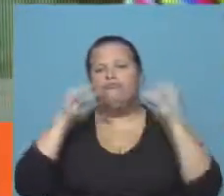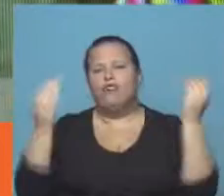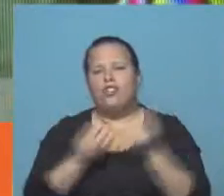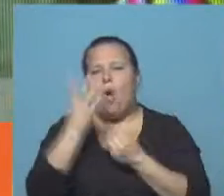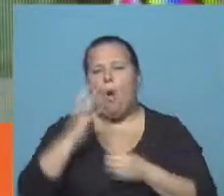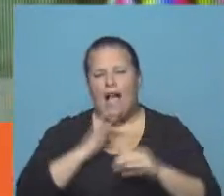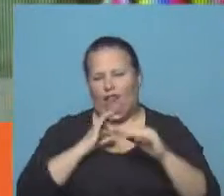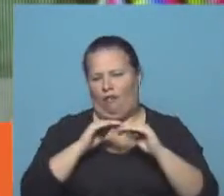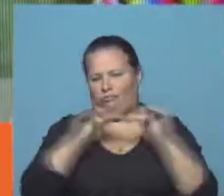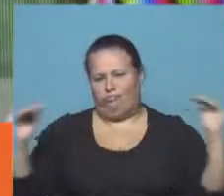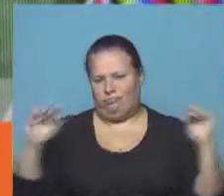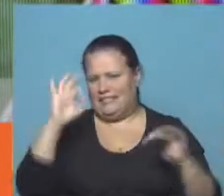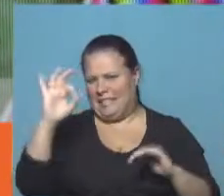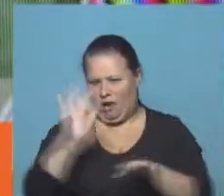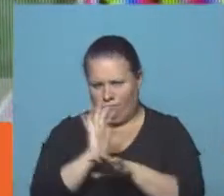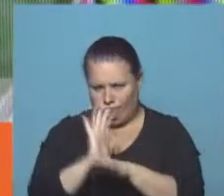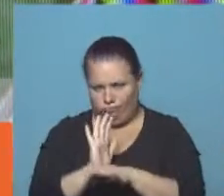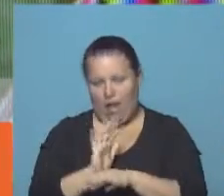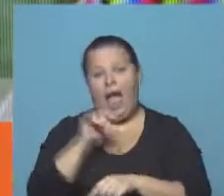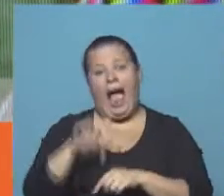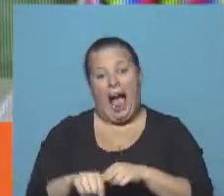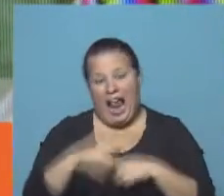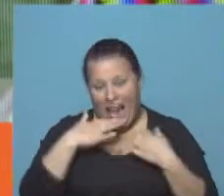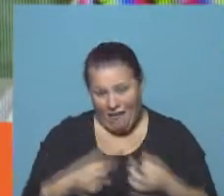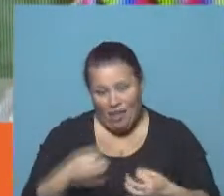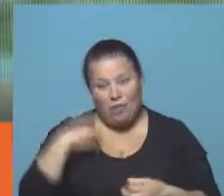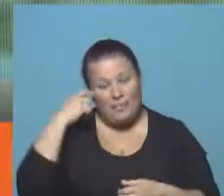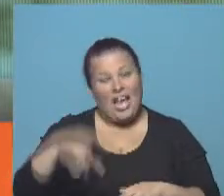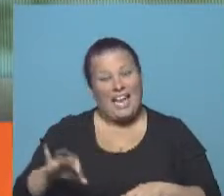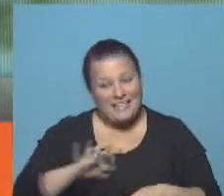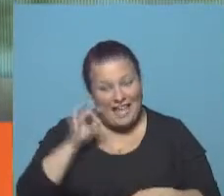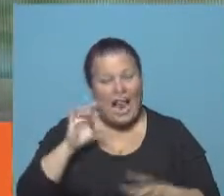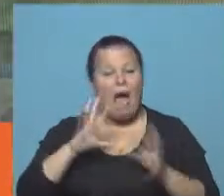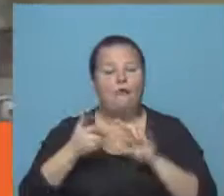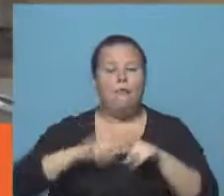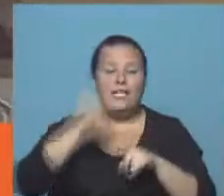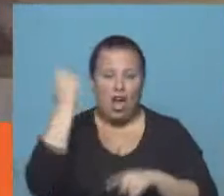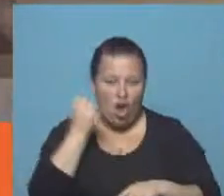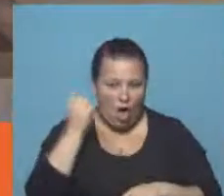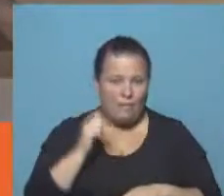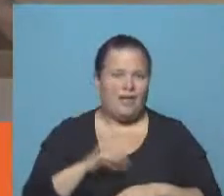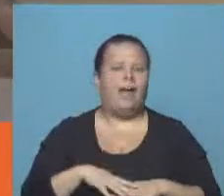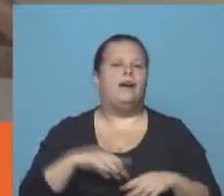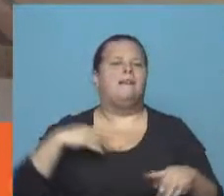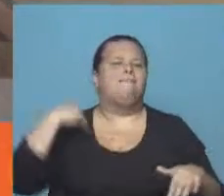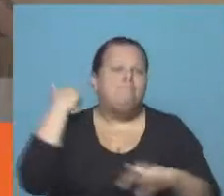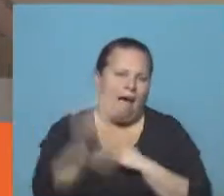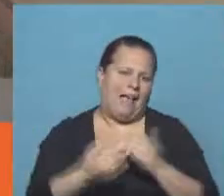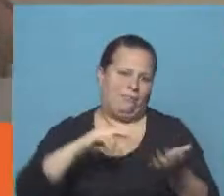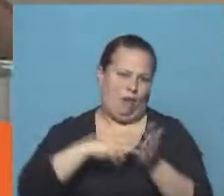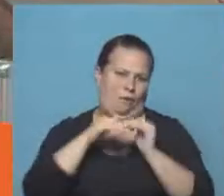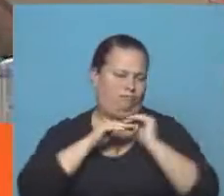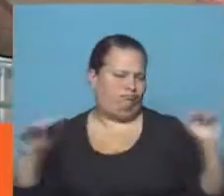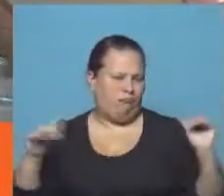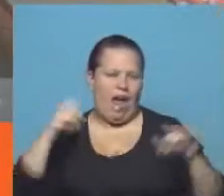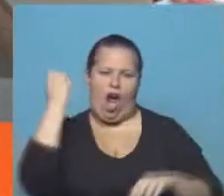4 años están prácticamente en cero, digamos. Ahora, la realidad es que me parece que este año las medidas de política económica que se tomaron han profundizado la